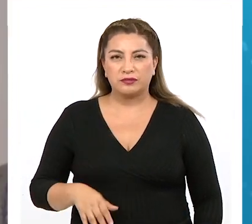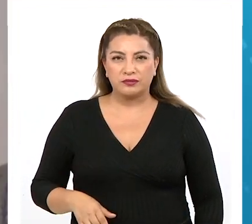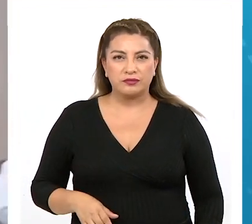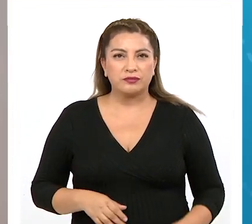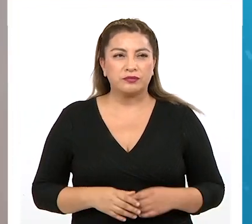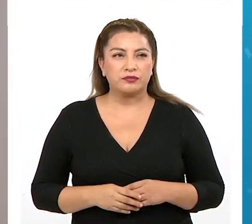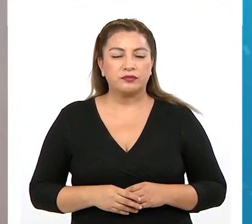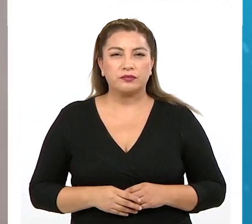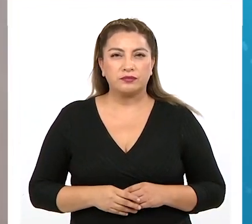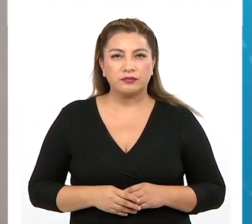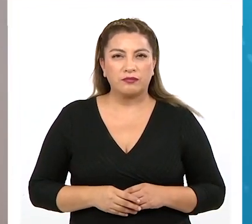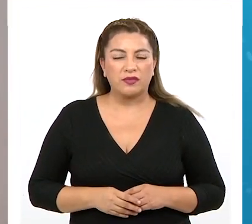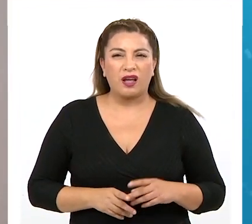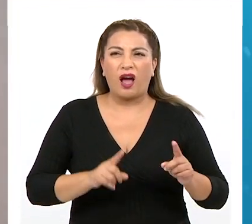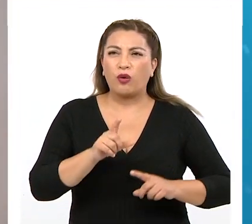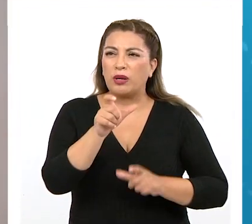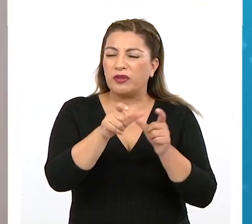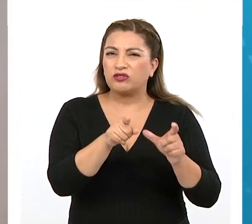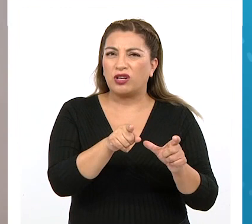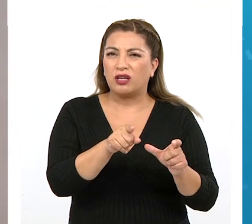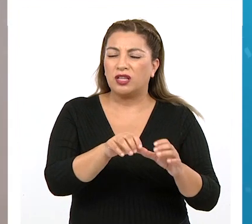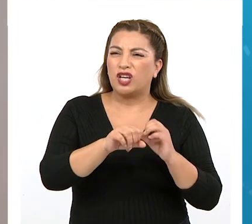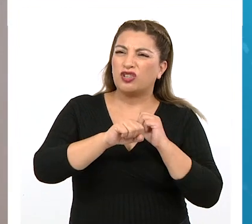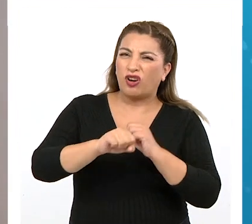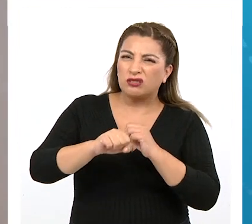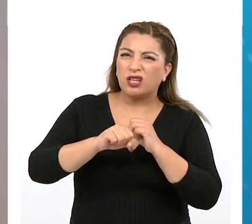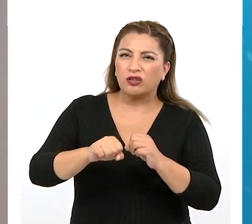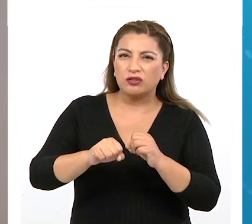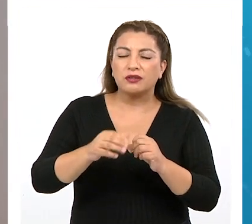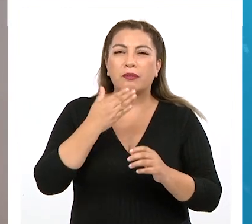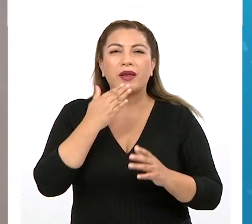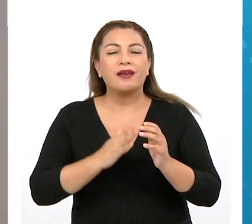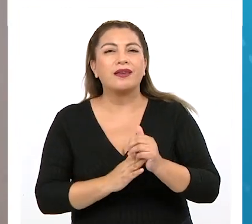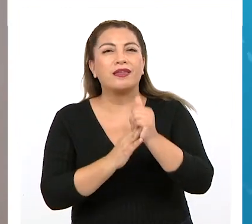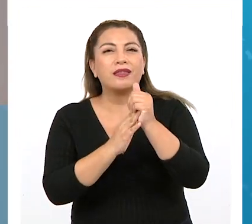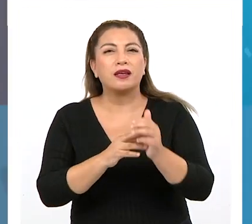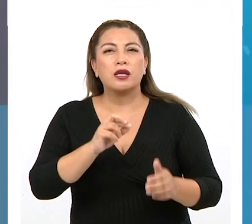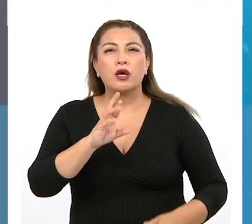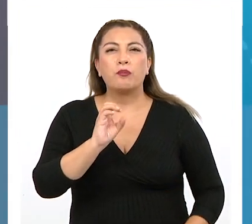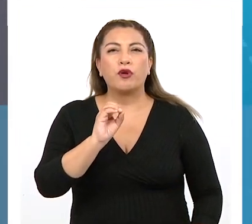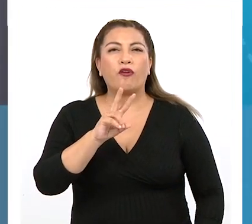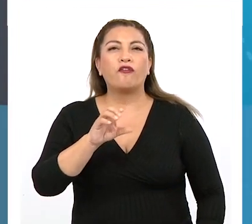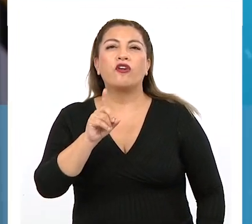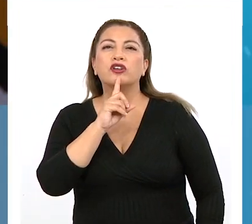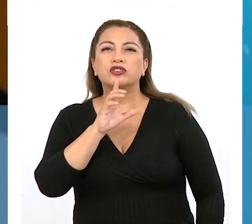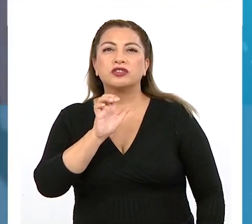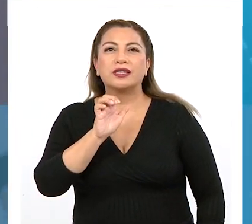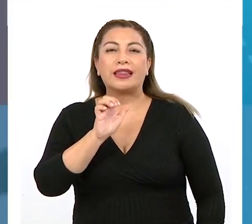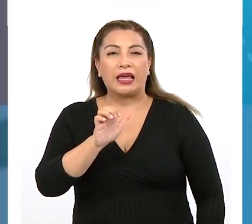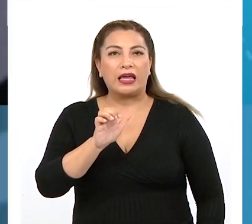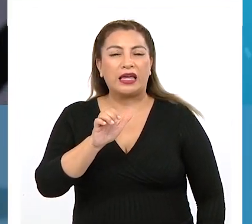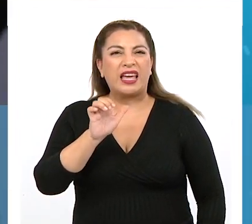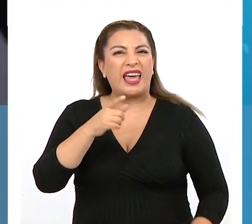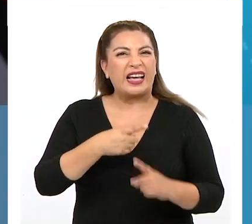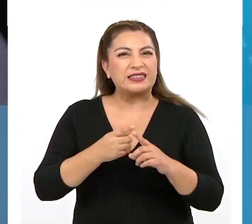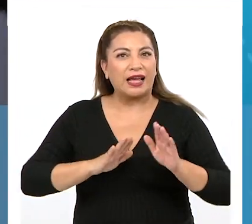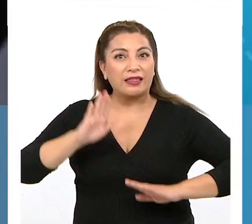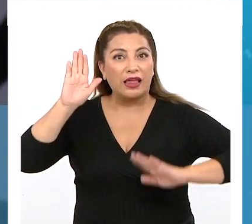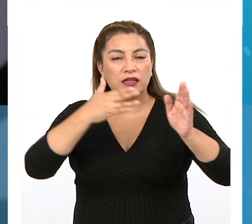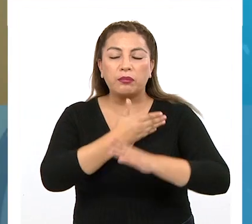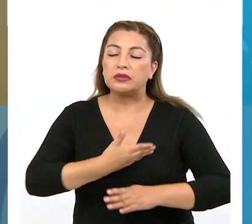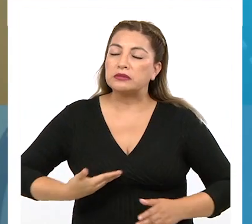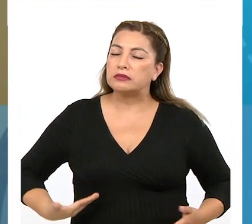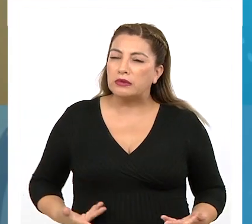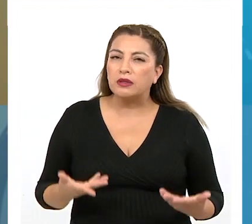y que de Ajá. algún modo siempre se opuso al sector que lidera a Proboste, también Yasna Proboste, la ex candidata presidencial. Entonces, Ujú.